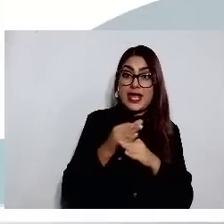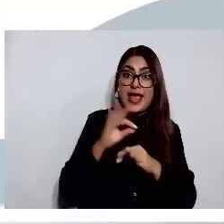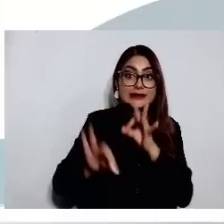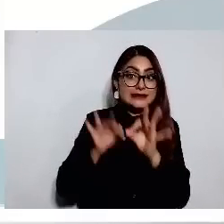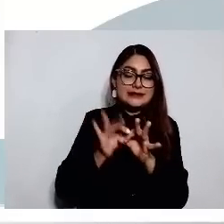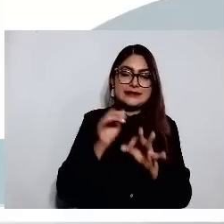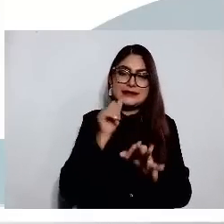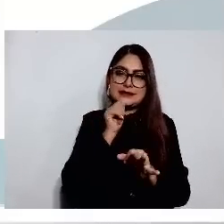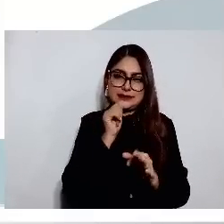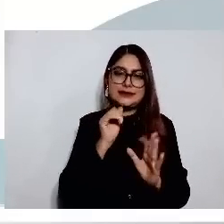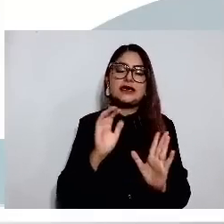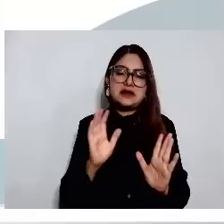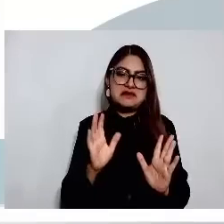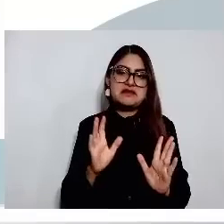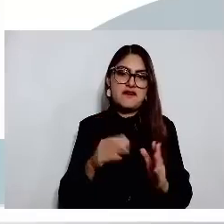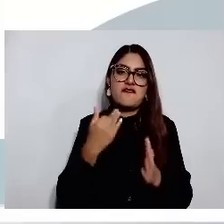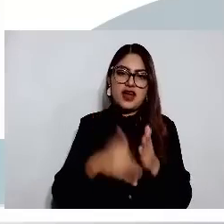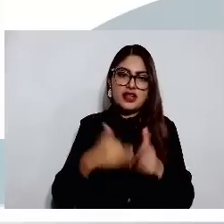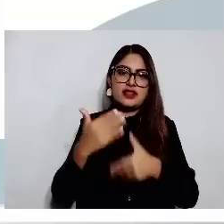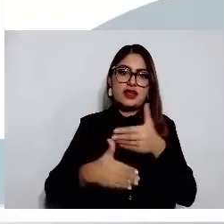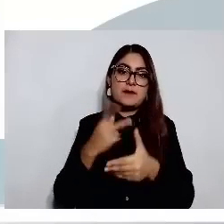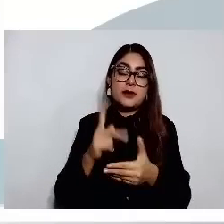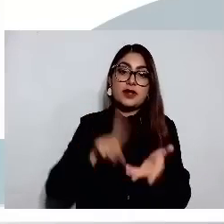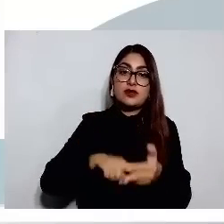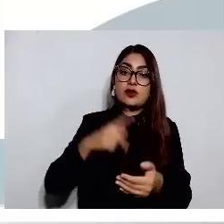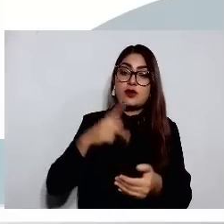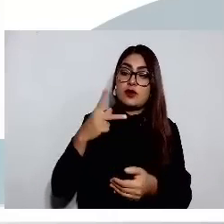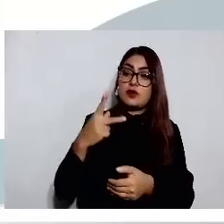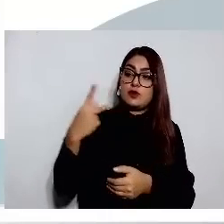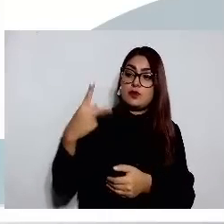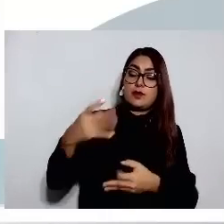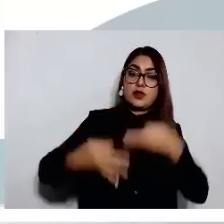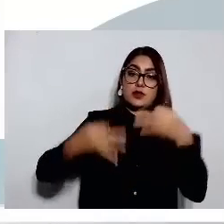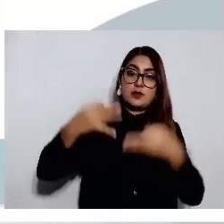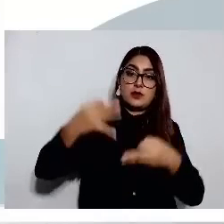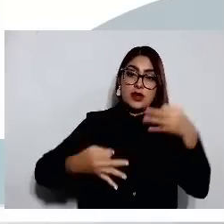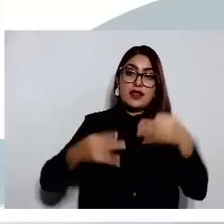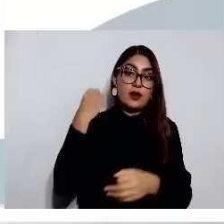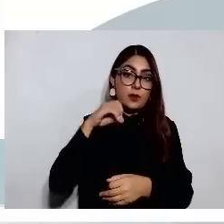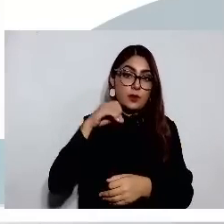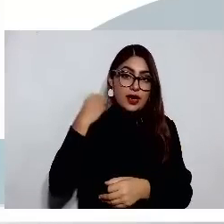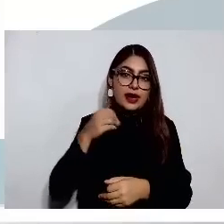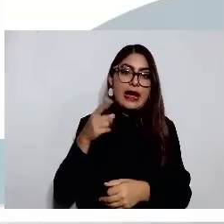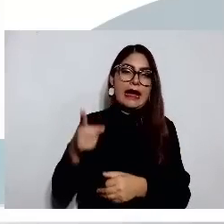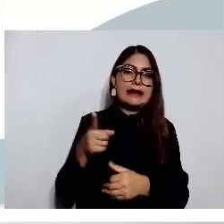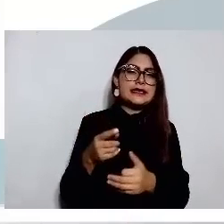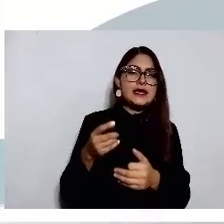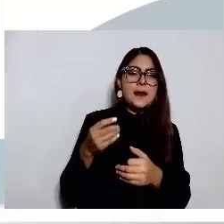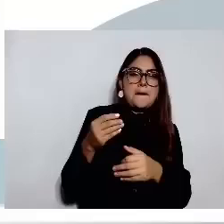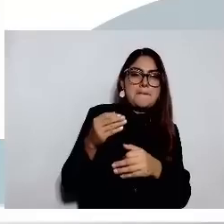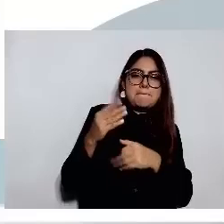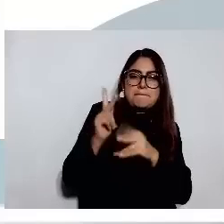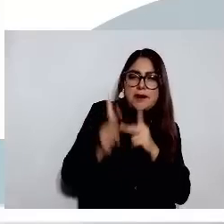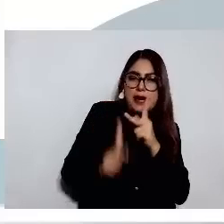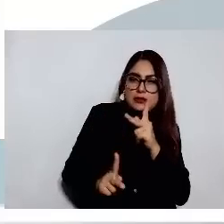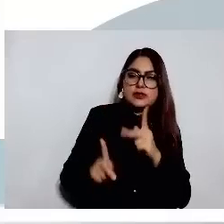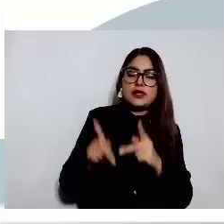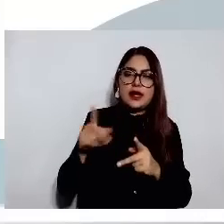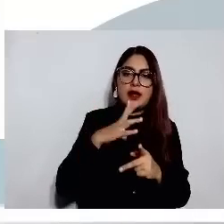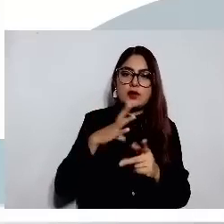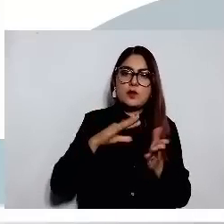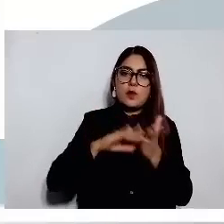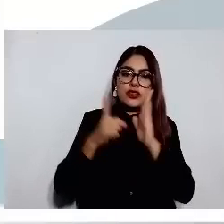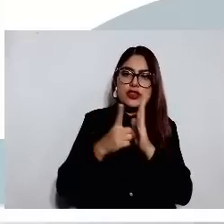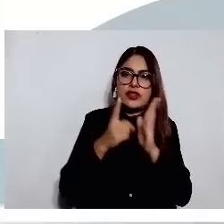Oaxaca está en aprobación, digamos, un modelo de observatorio que va a